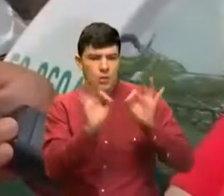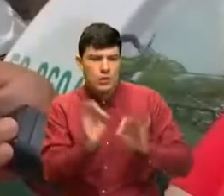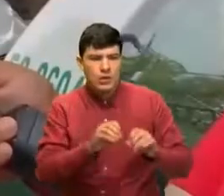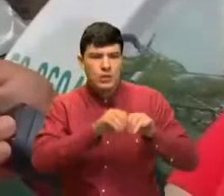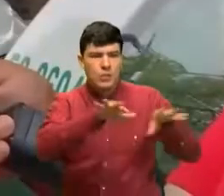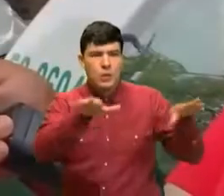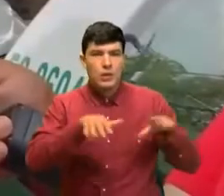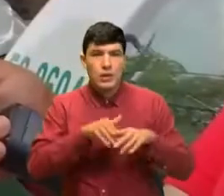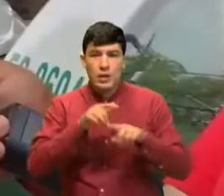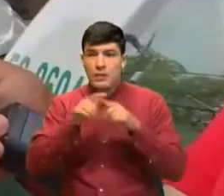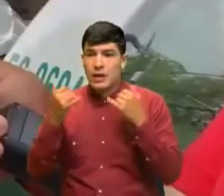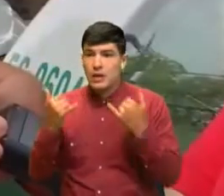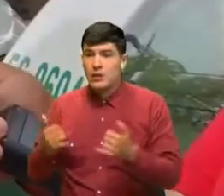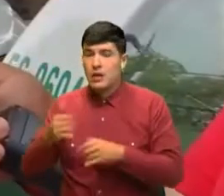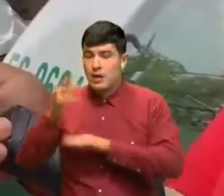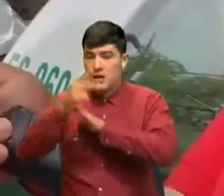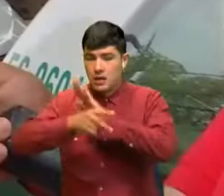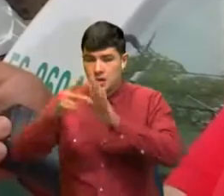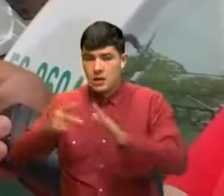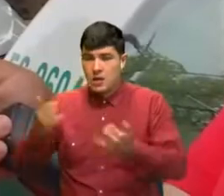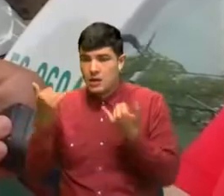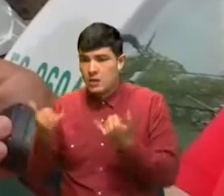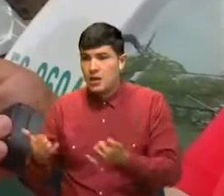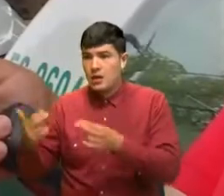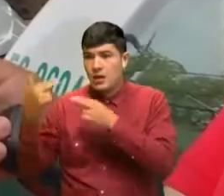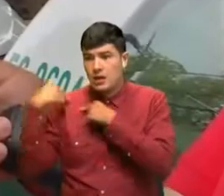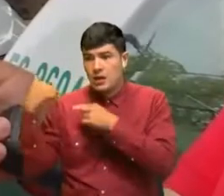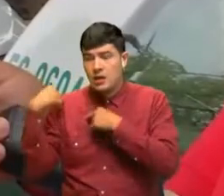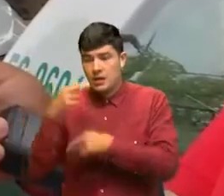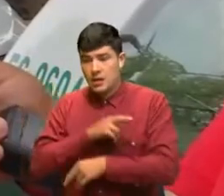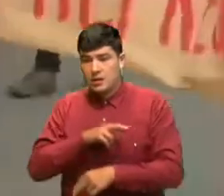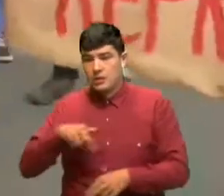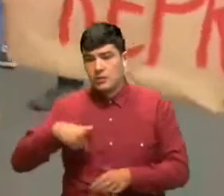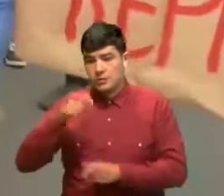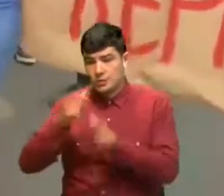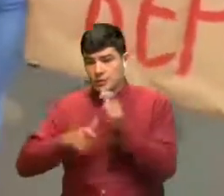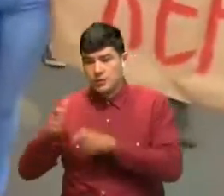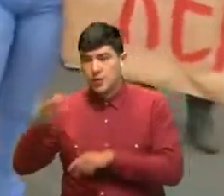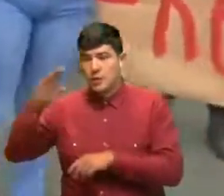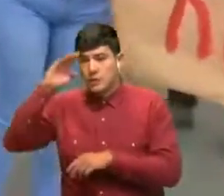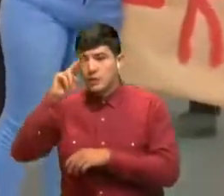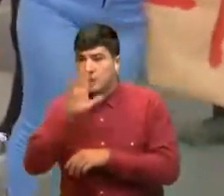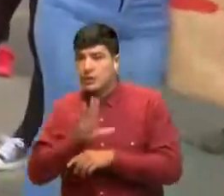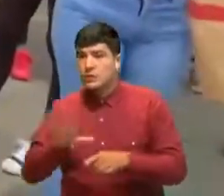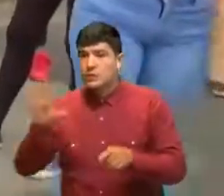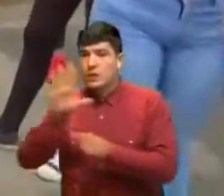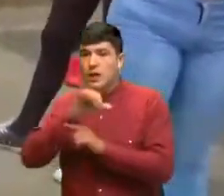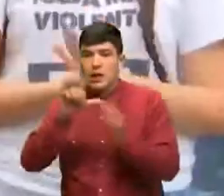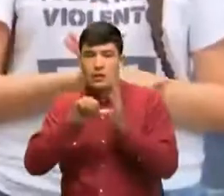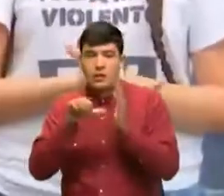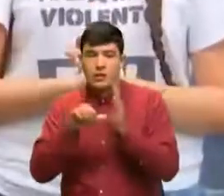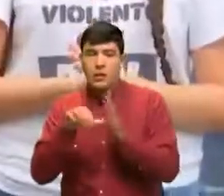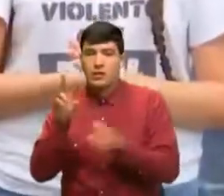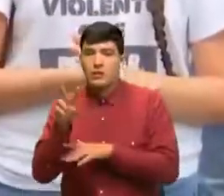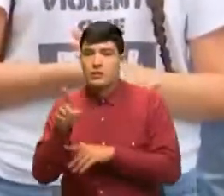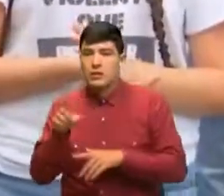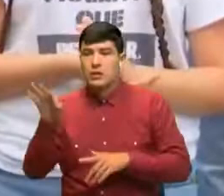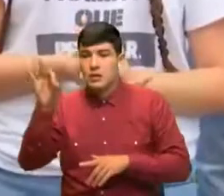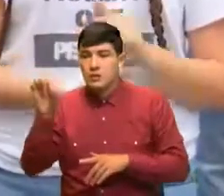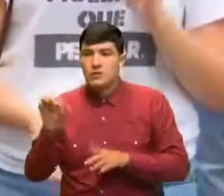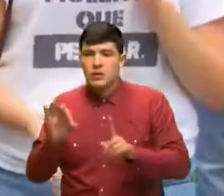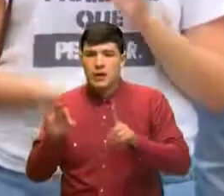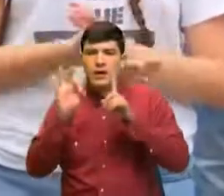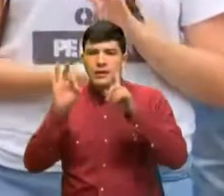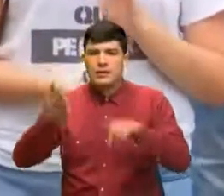constitución política nos obliga a nosotros los policías en el artículo 18 a garantizar derechos y